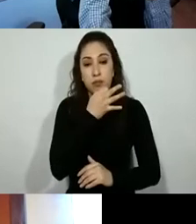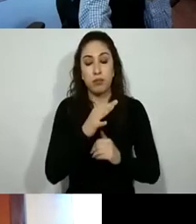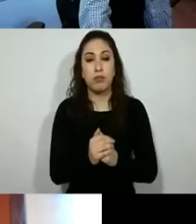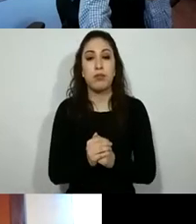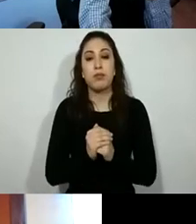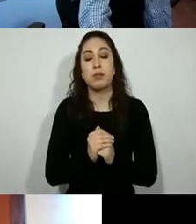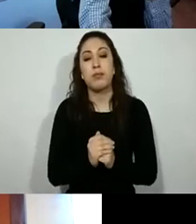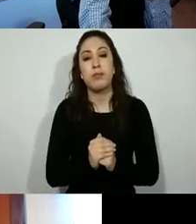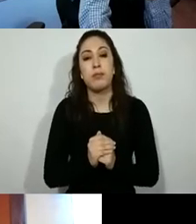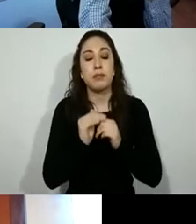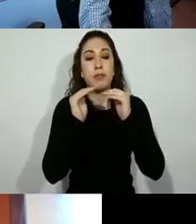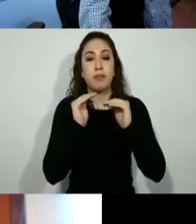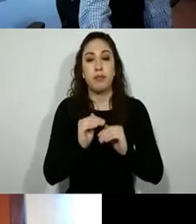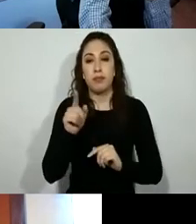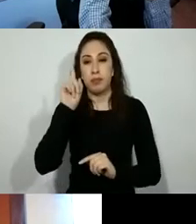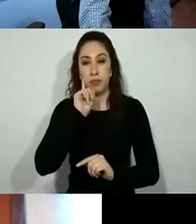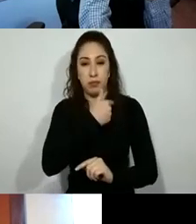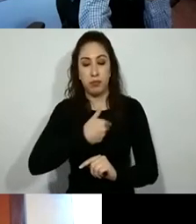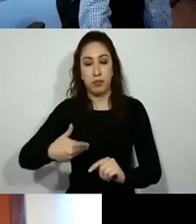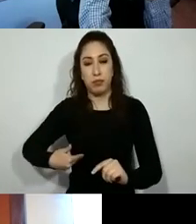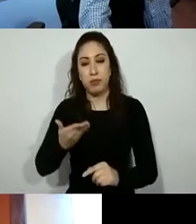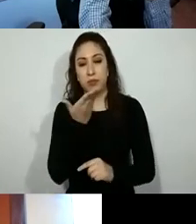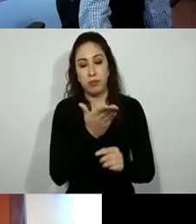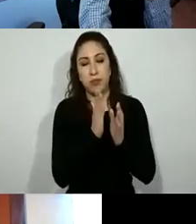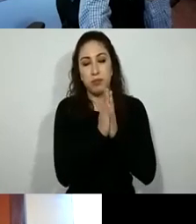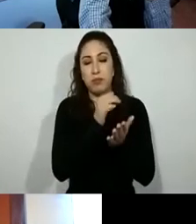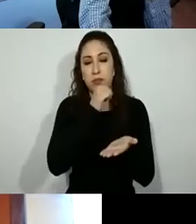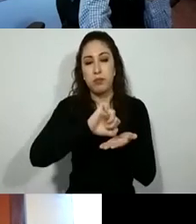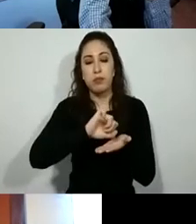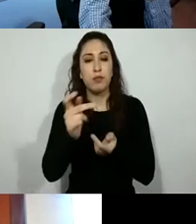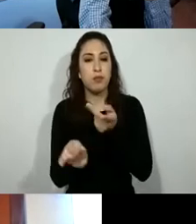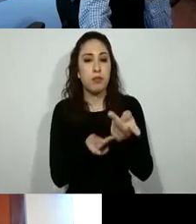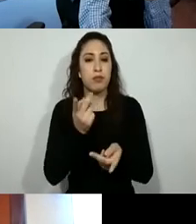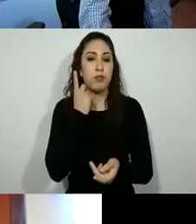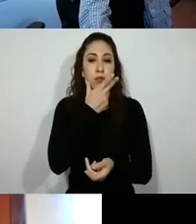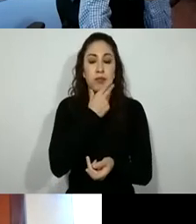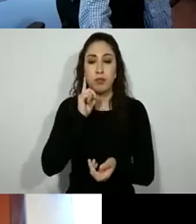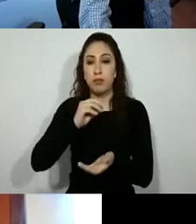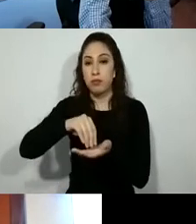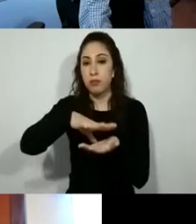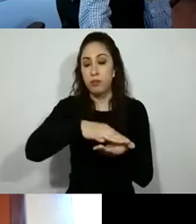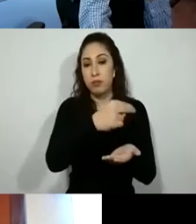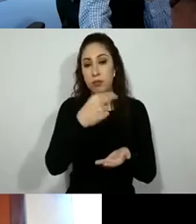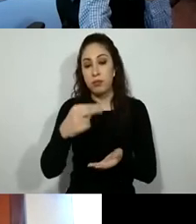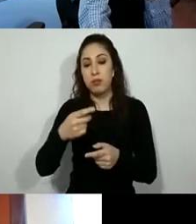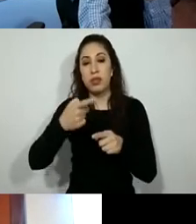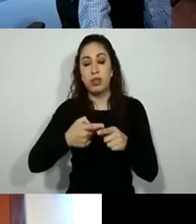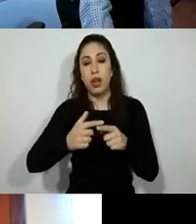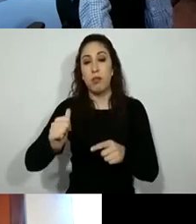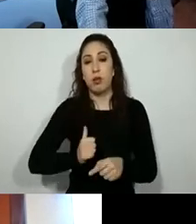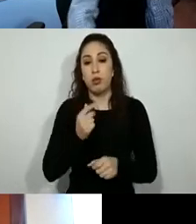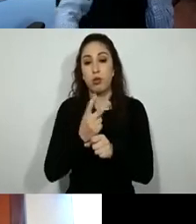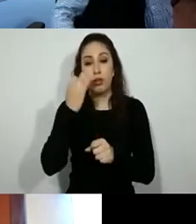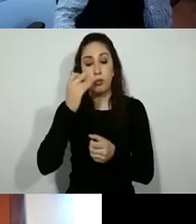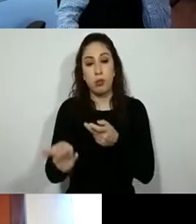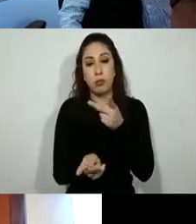de la comisión solicitará a la diputada secretaria levante una lista de las diputadas y diputados que deseen hacer uso de su derecho de réplica y le concederá el uso de